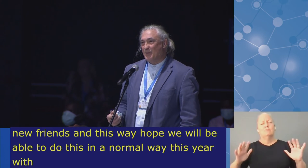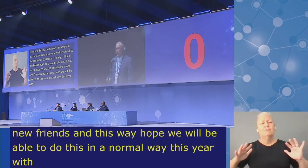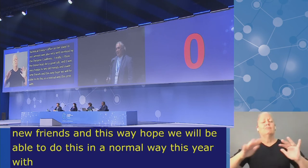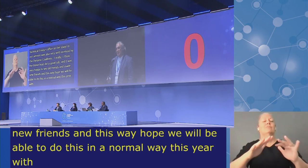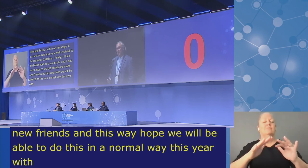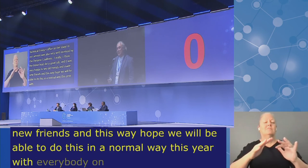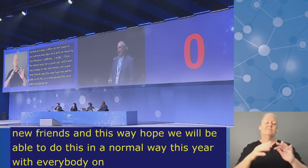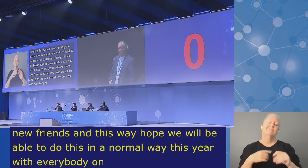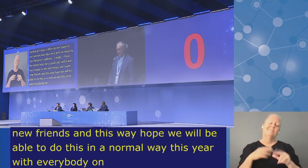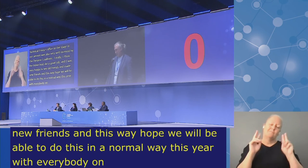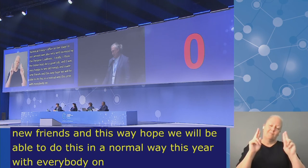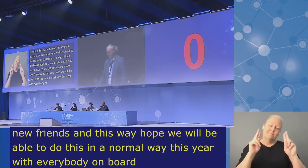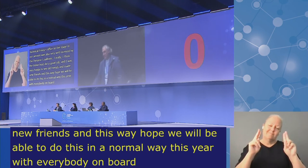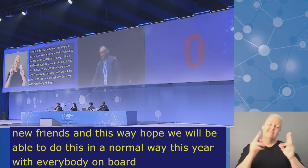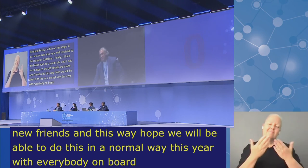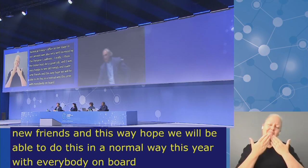Gracias por